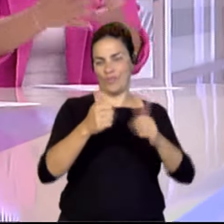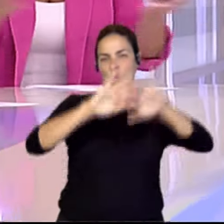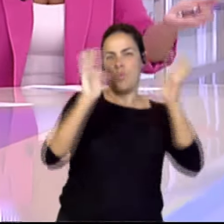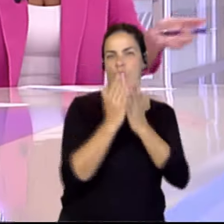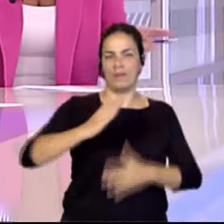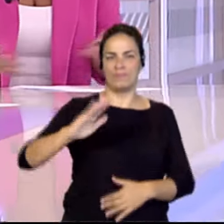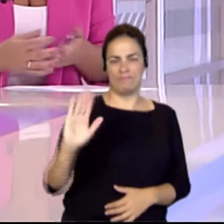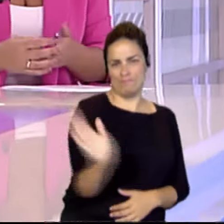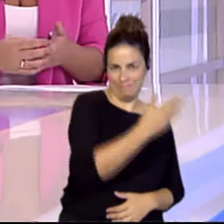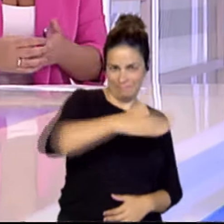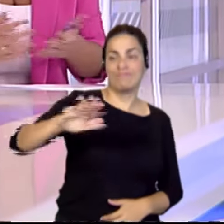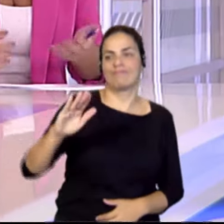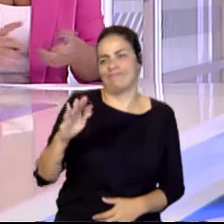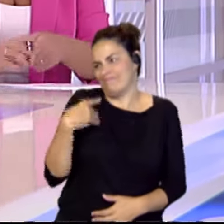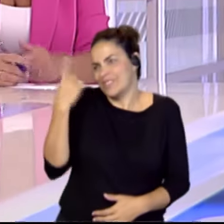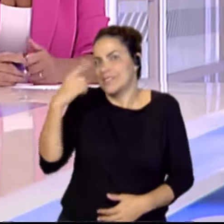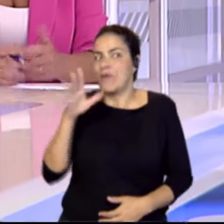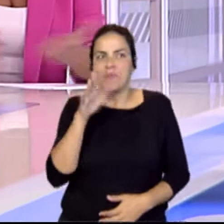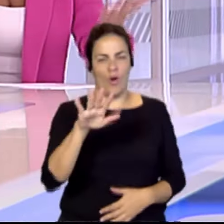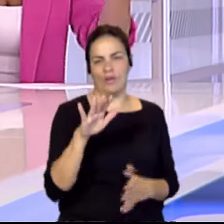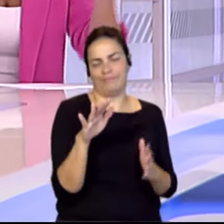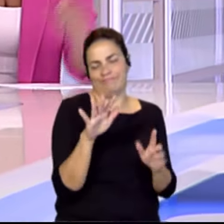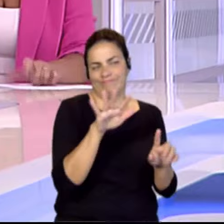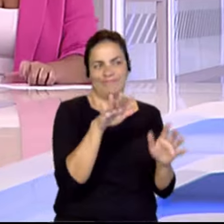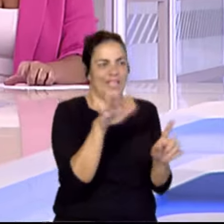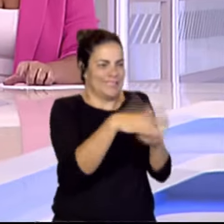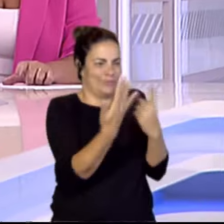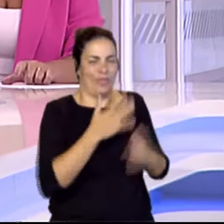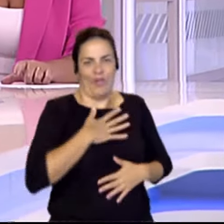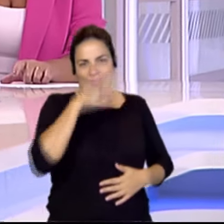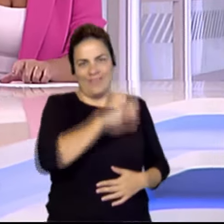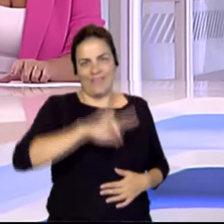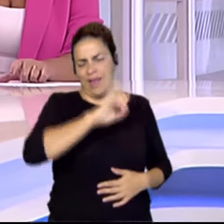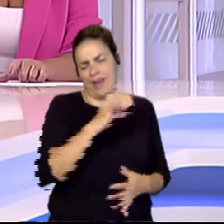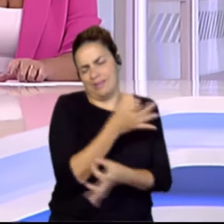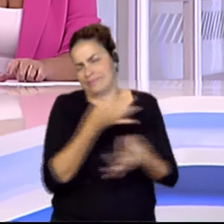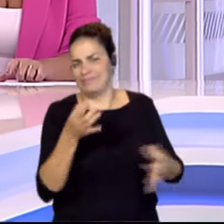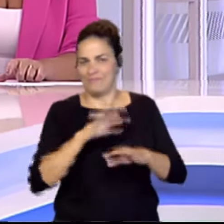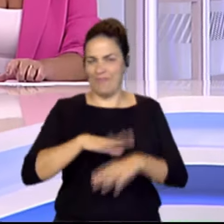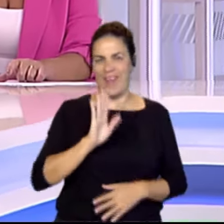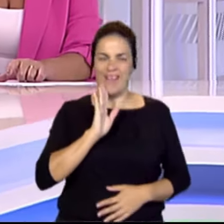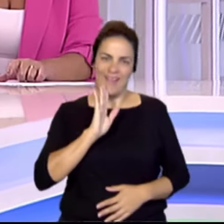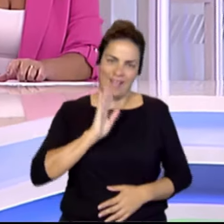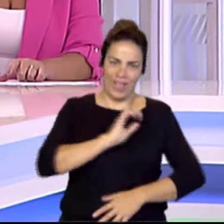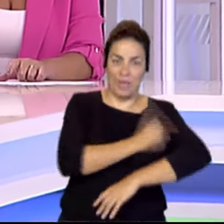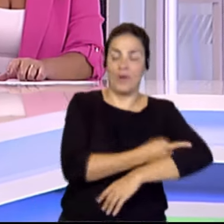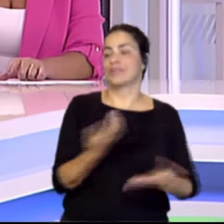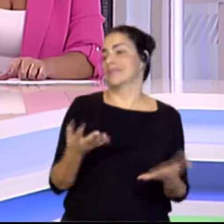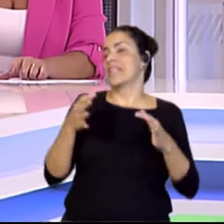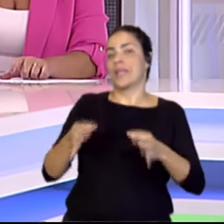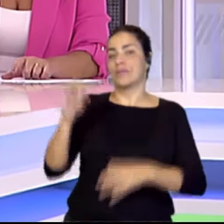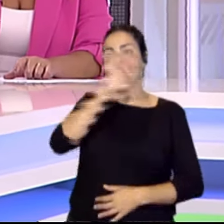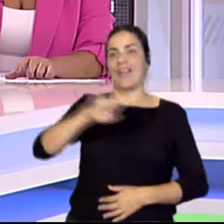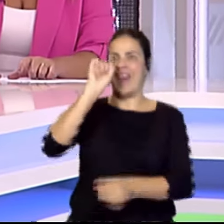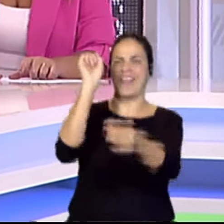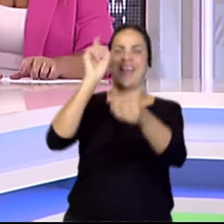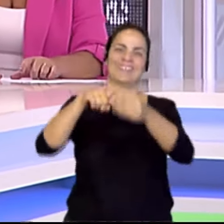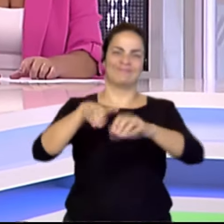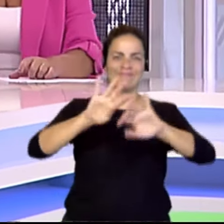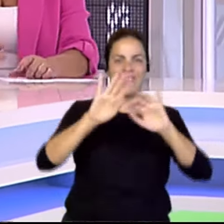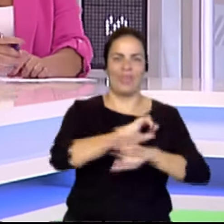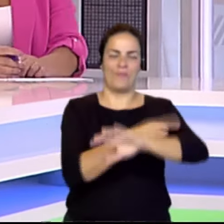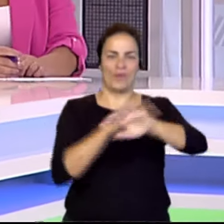porque ya sabes que las condiciones que tenemos a nuestro archipiélago son óptimas para este tipo de deportes siempre Canarias en el mapa mundial del deporte Gracias fati hasta